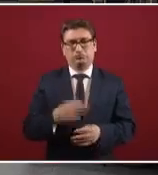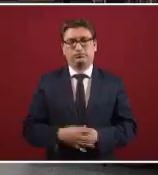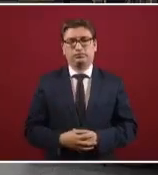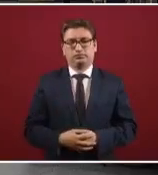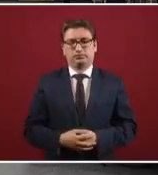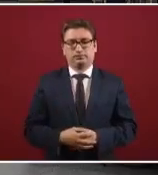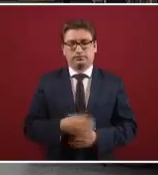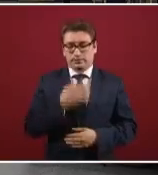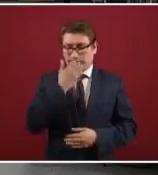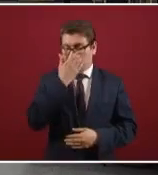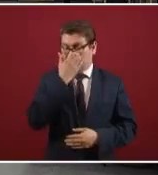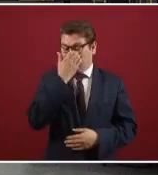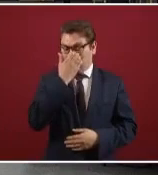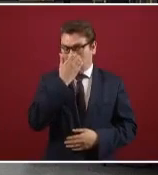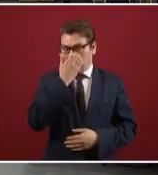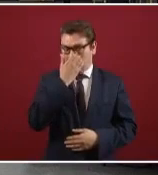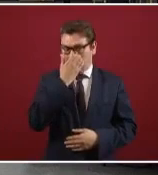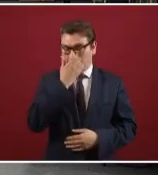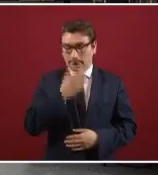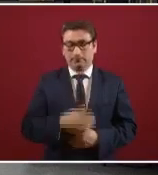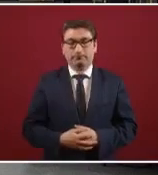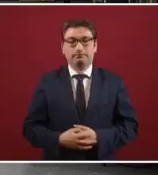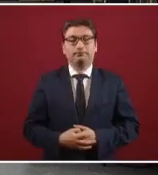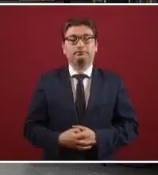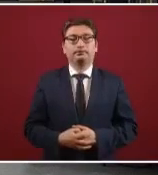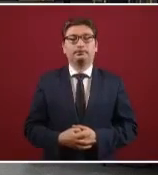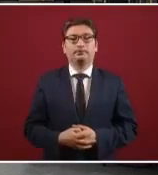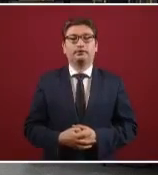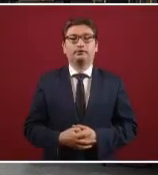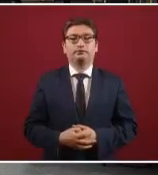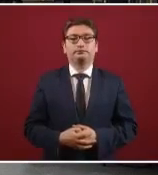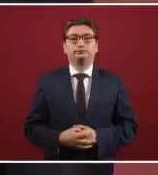celebro que sé